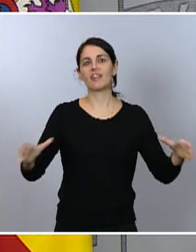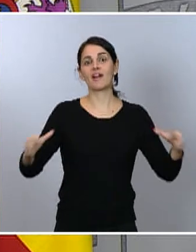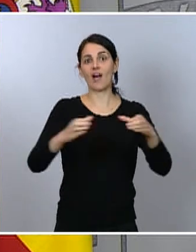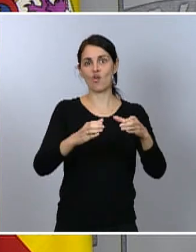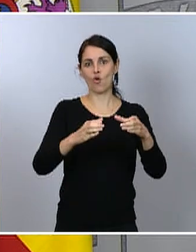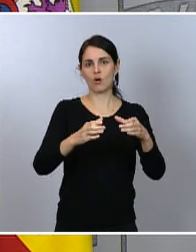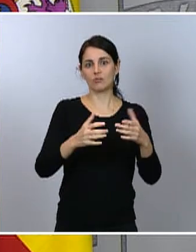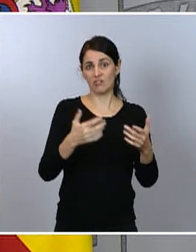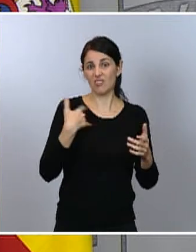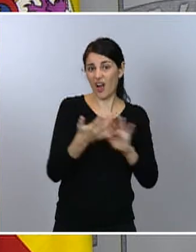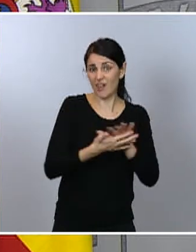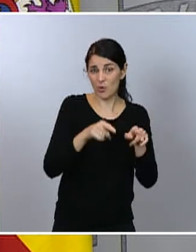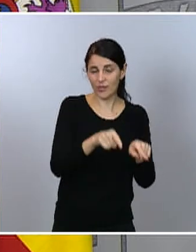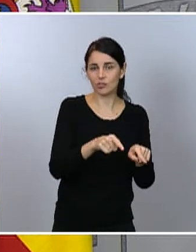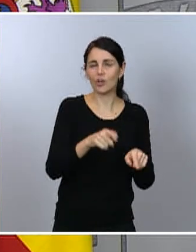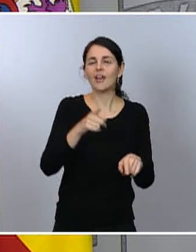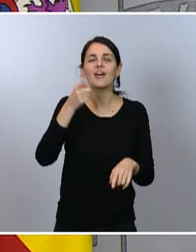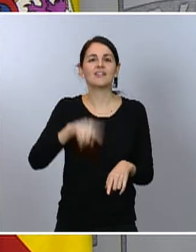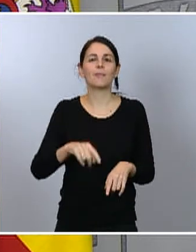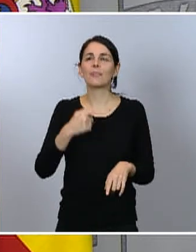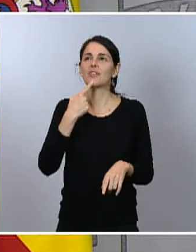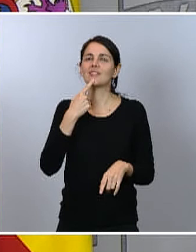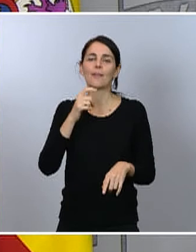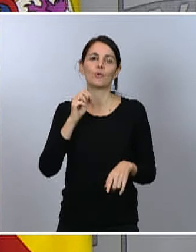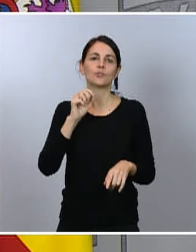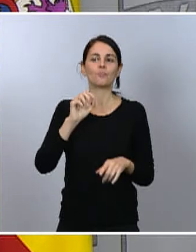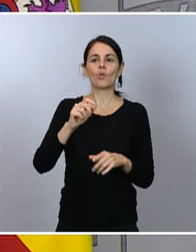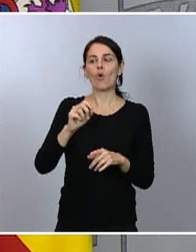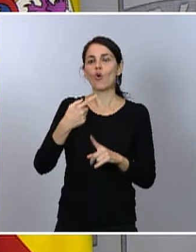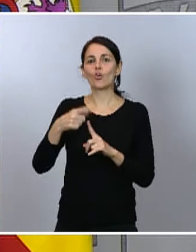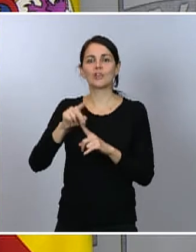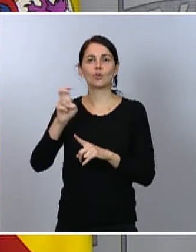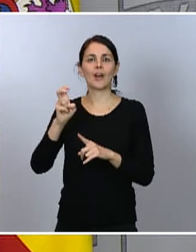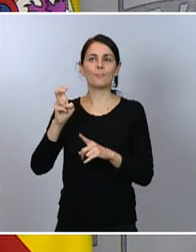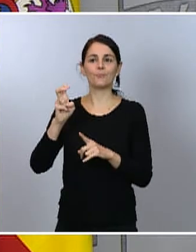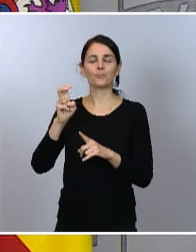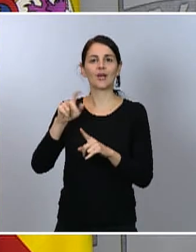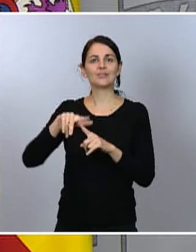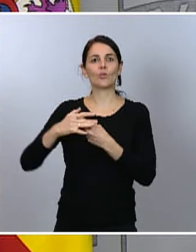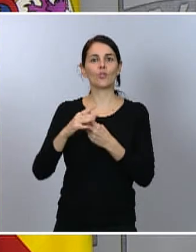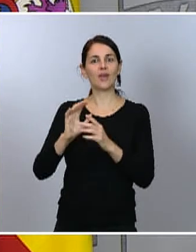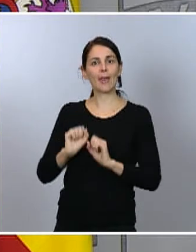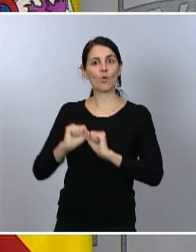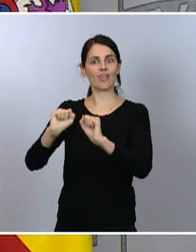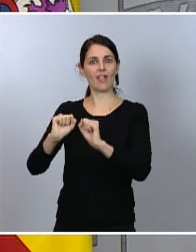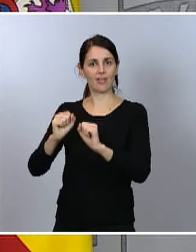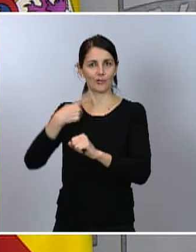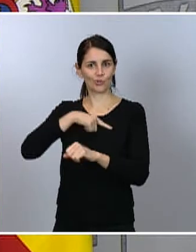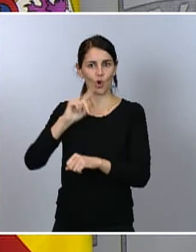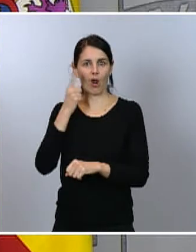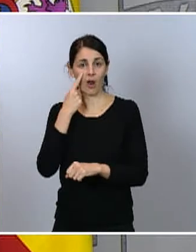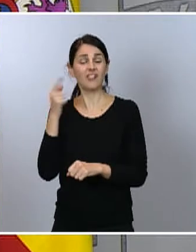había otras fuentes de inmunidad que no estábamos detectando, lo cual es cierto.